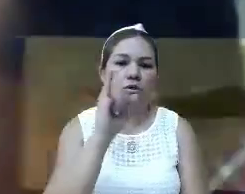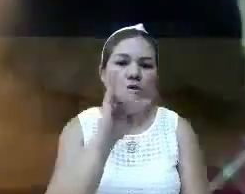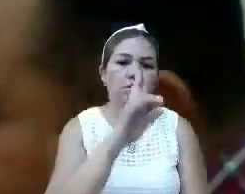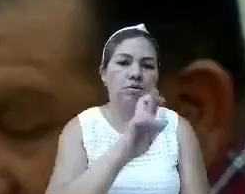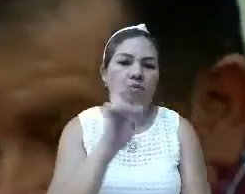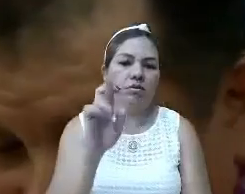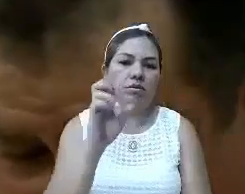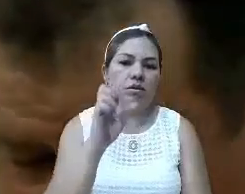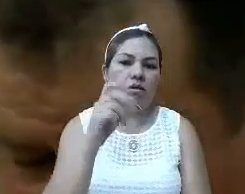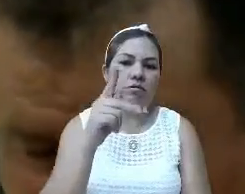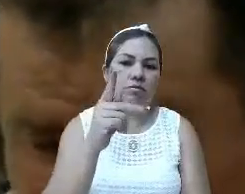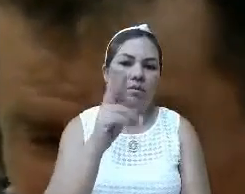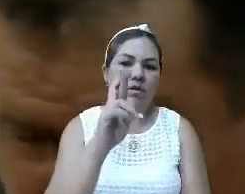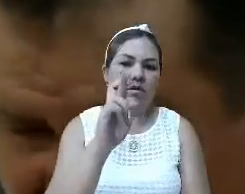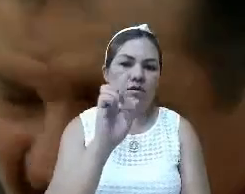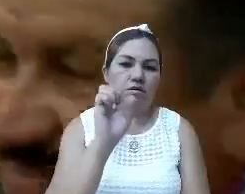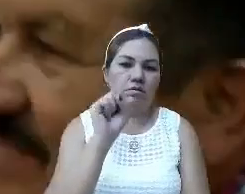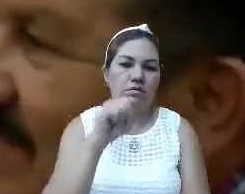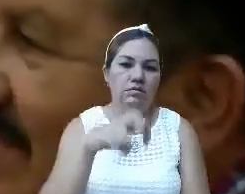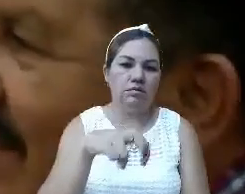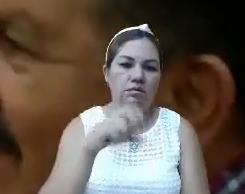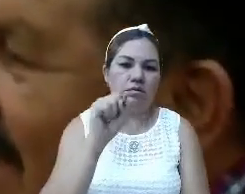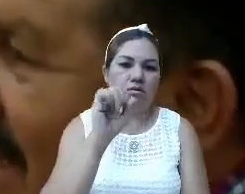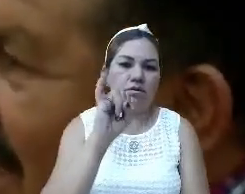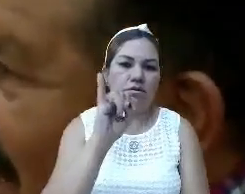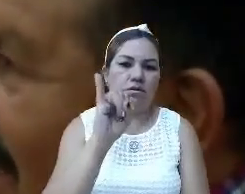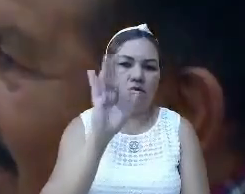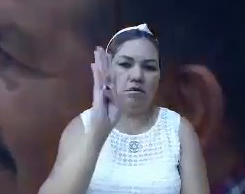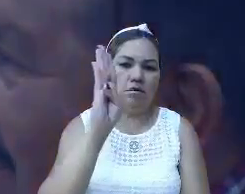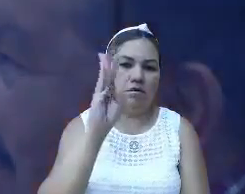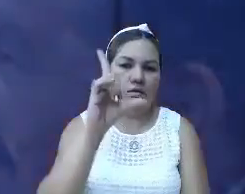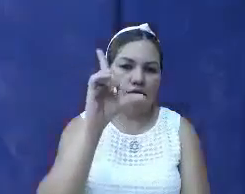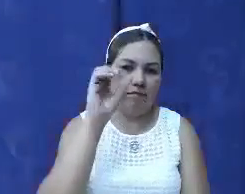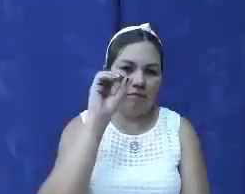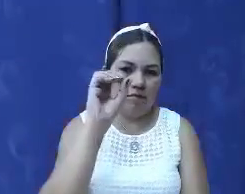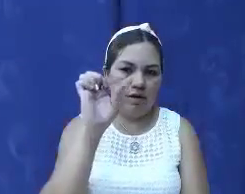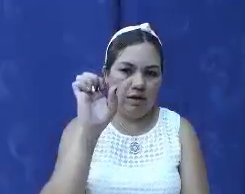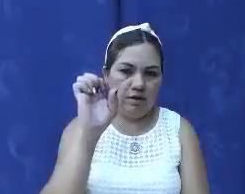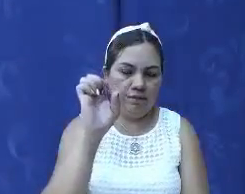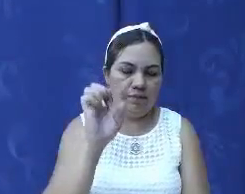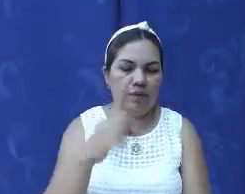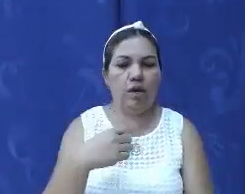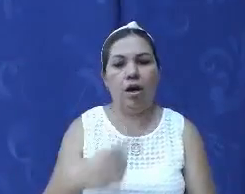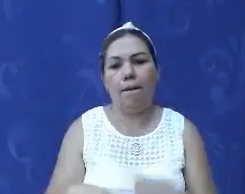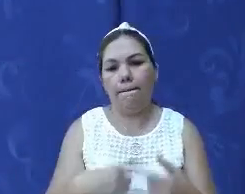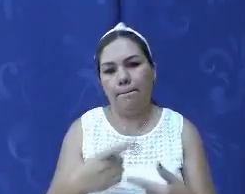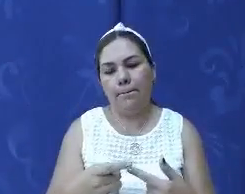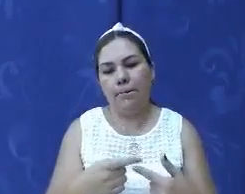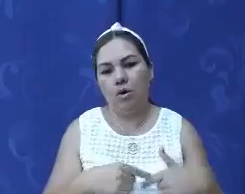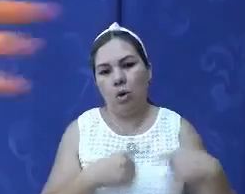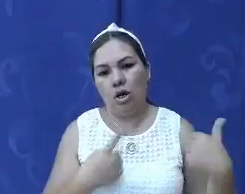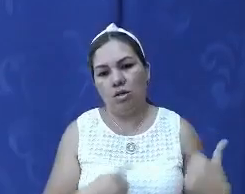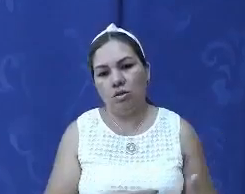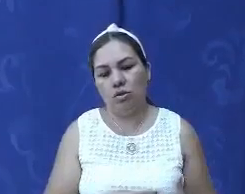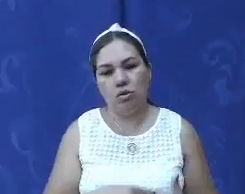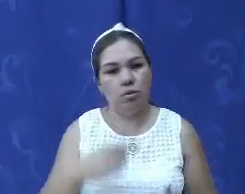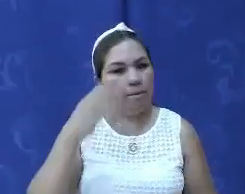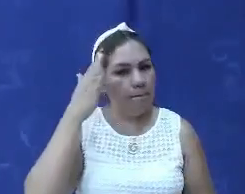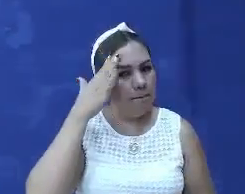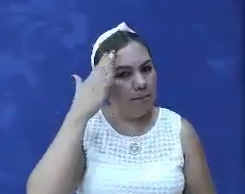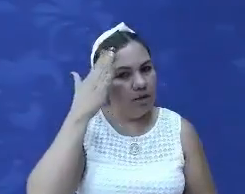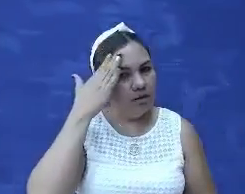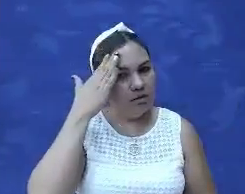espíritu, el alma, el corazón, la mente, completo. Hay que cerrarle la puerta al